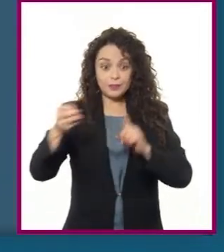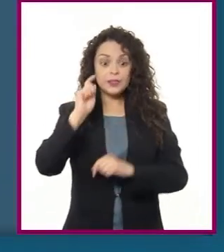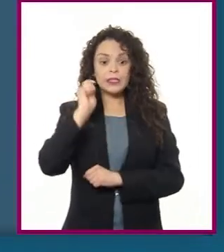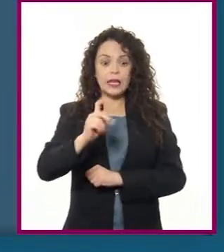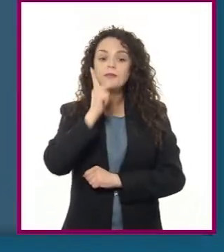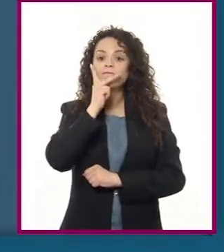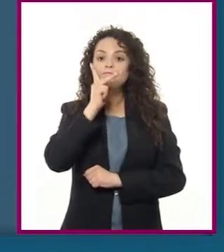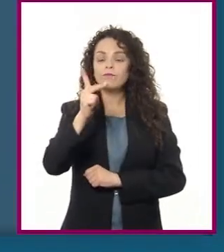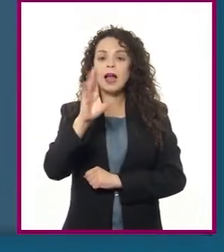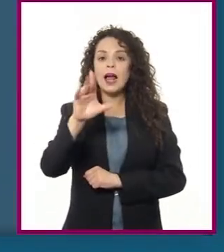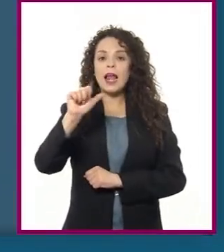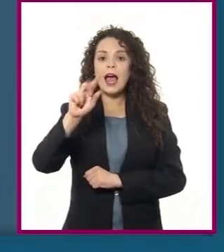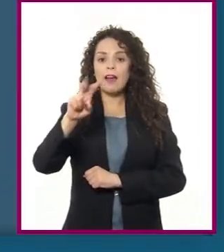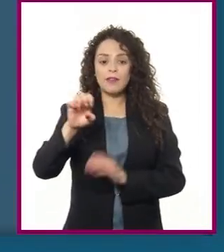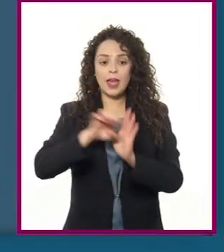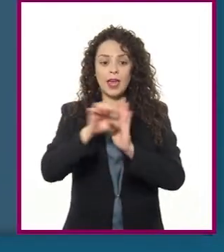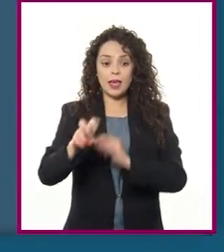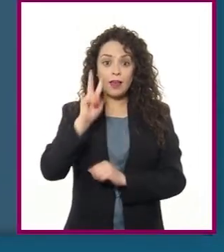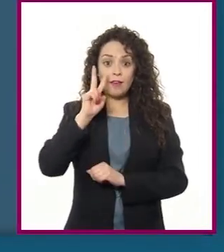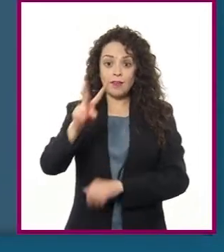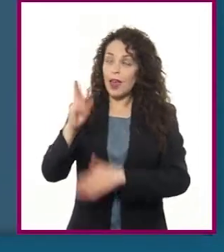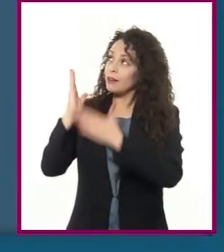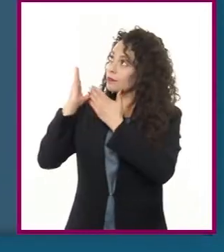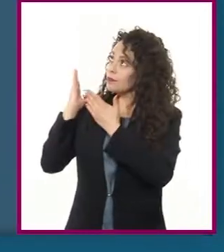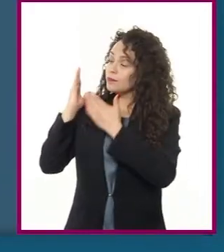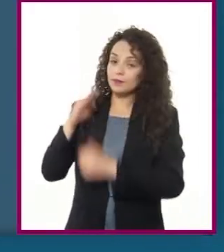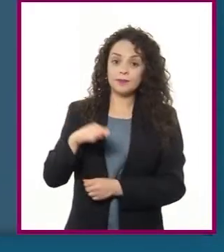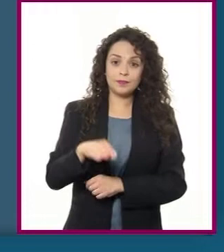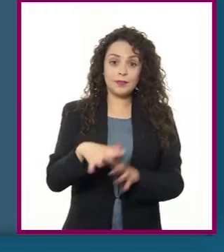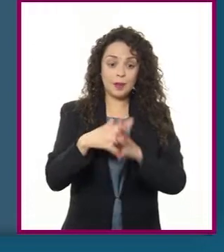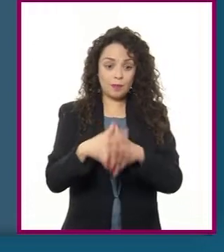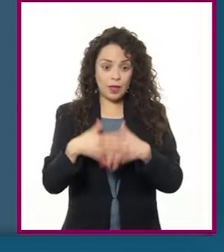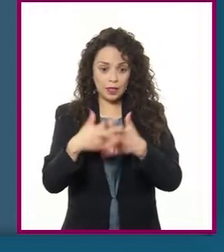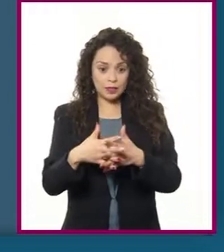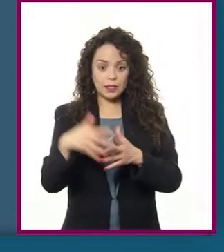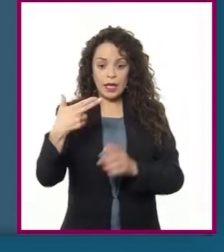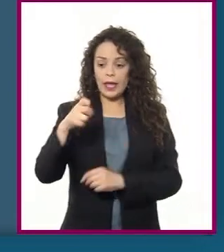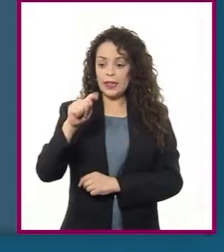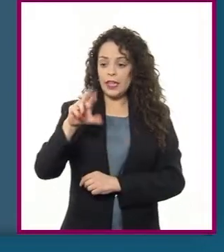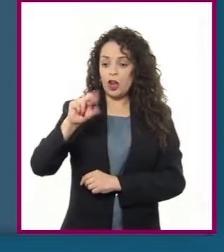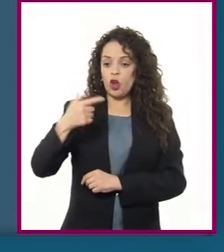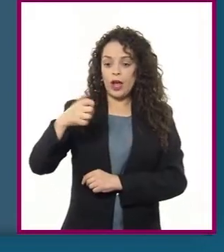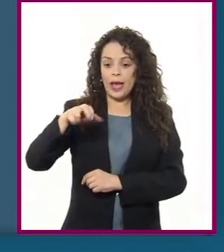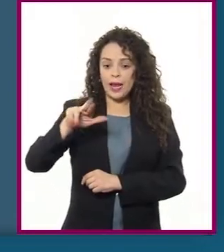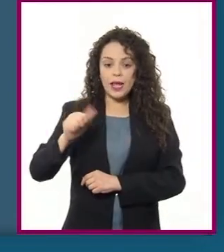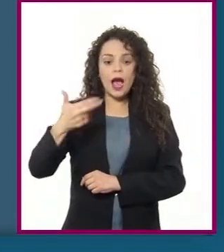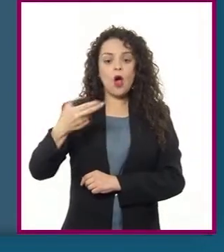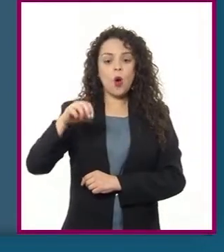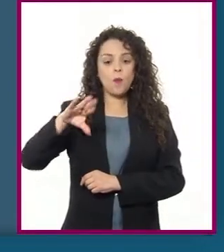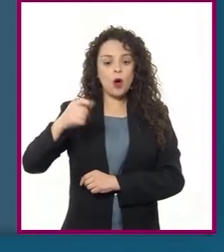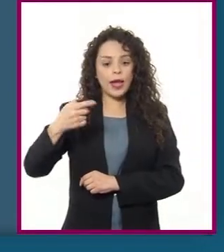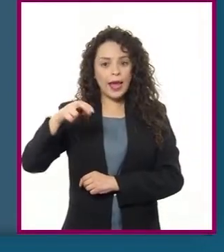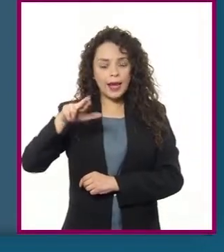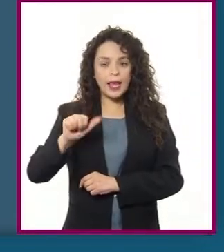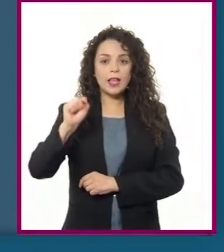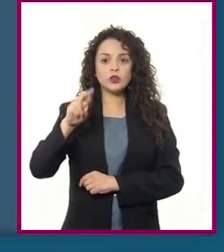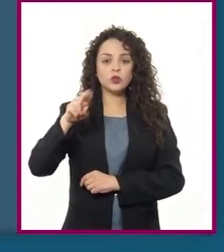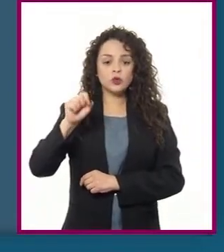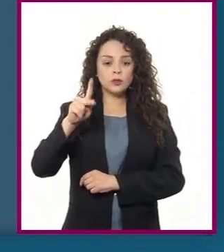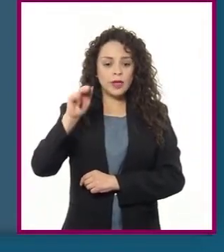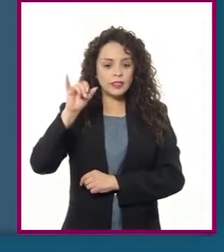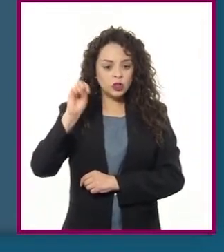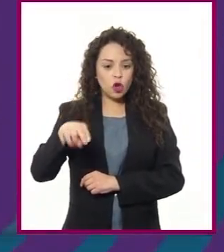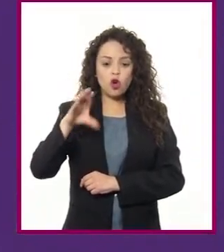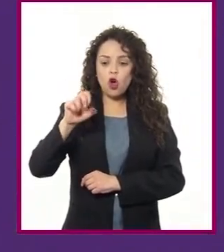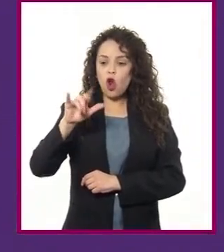clave: mezcla, mezcla heterogénea, mezcla homogénea, suspensión, coloide,